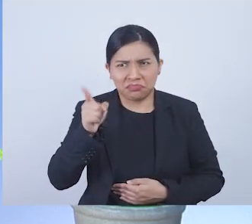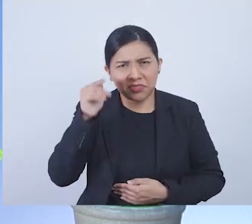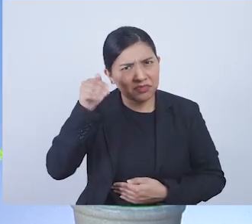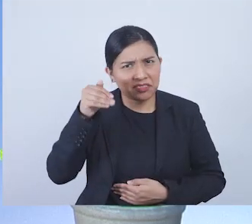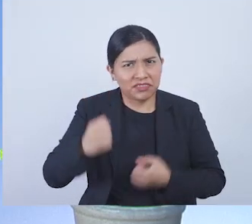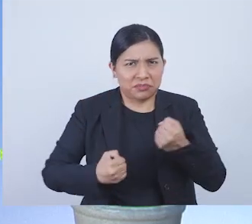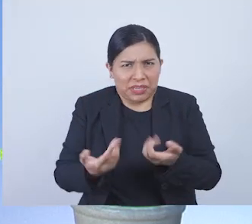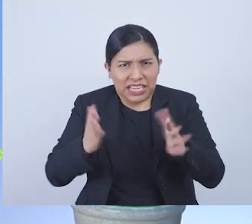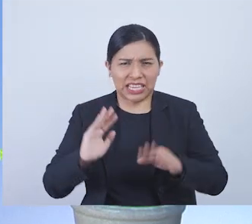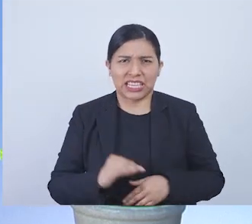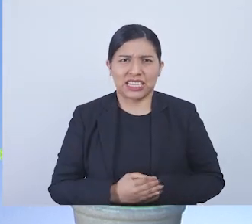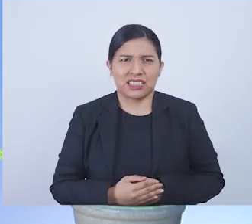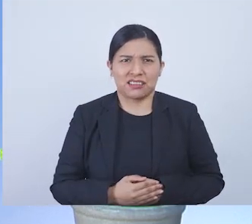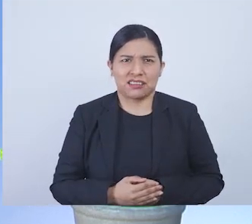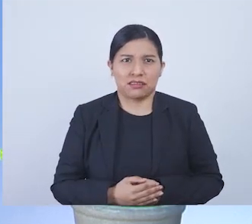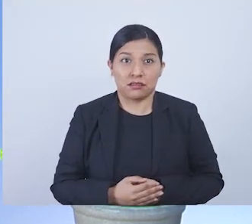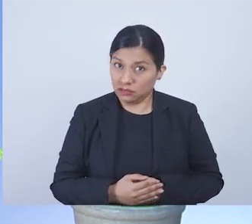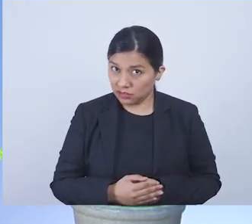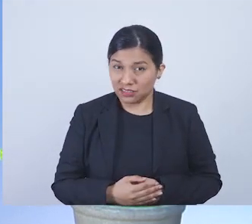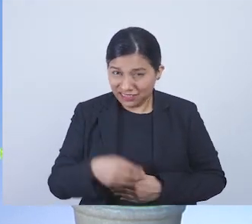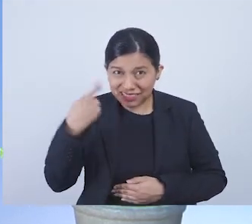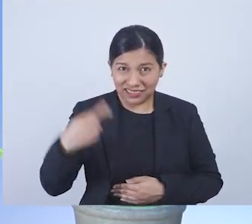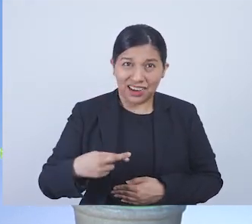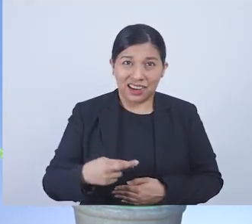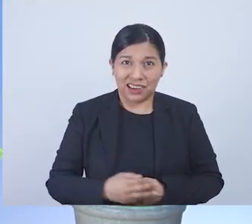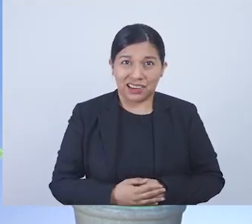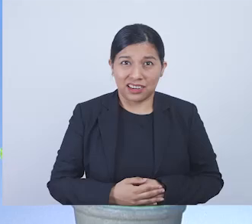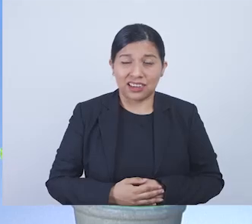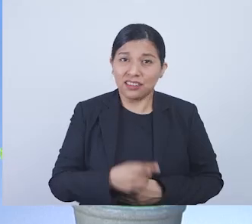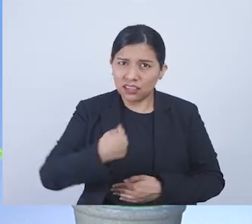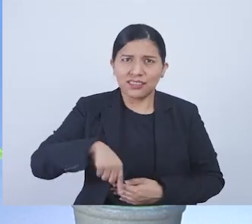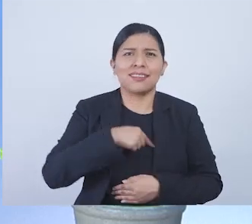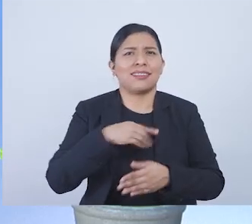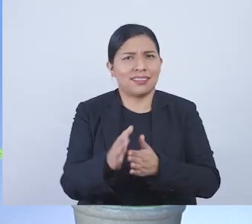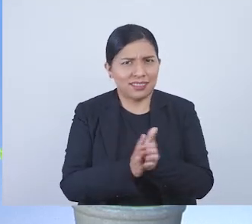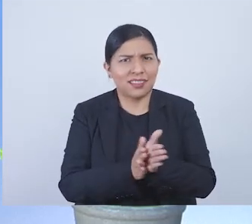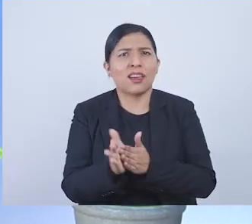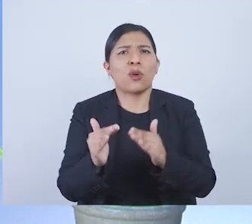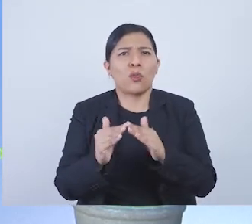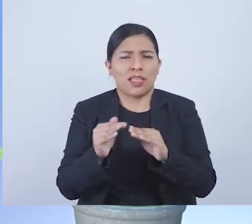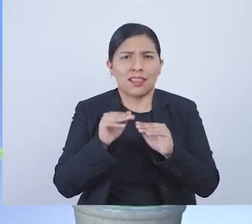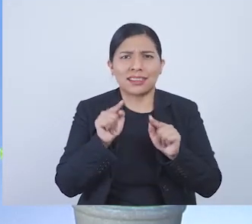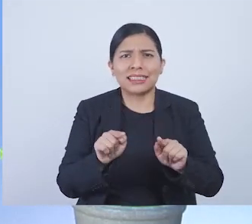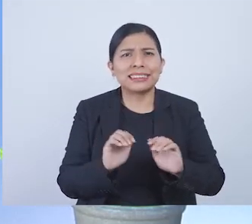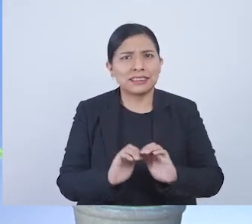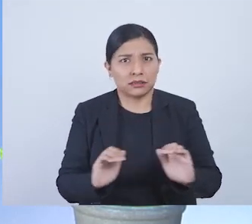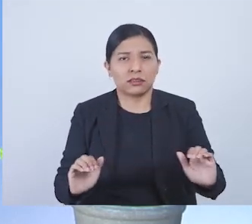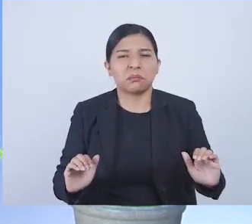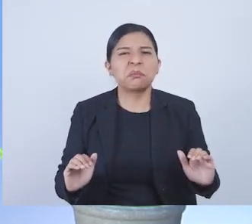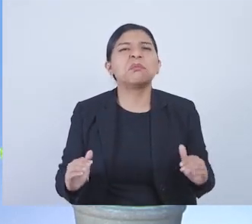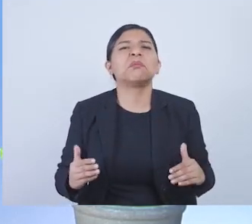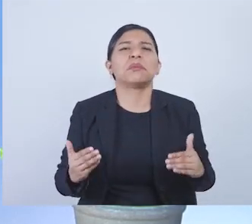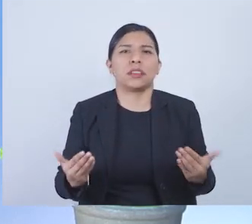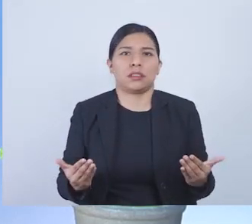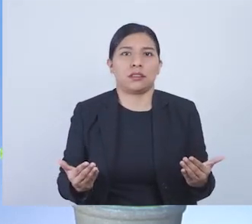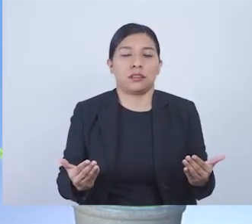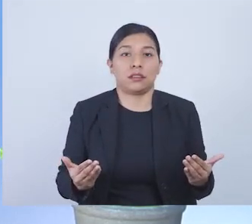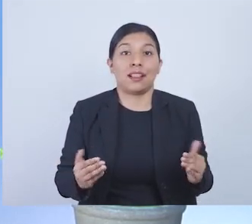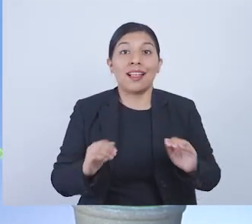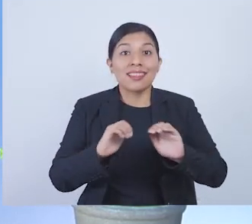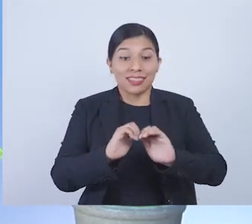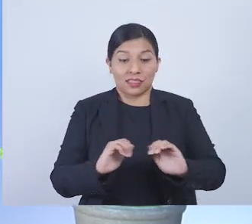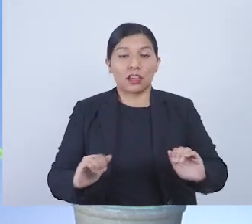física. Pero en realidad nos interesaba también los niños. ¿En qué sentido? Porque los